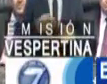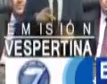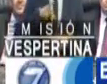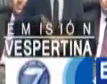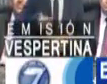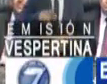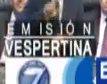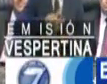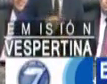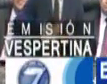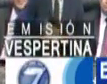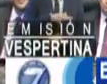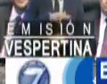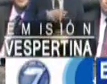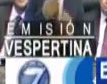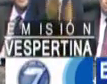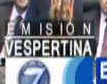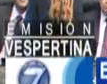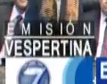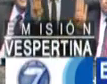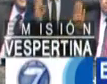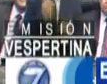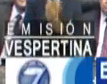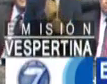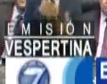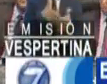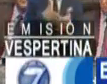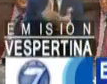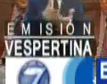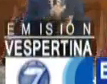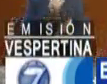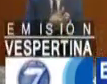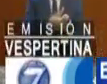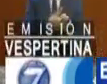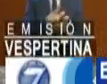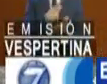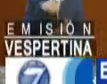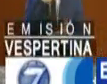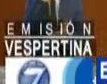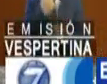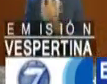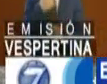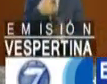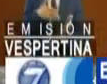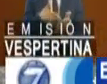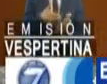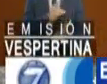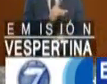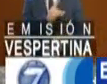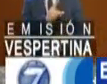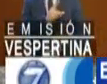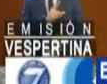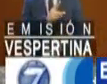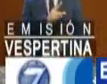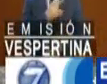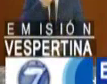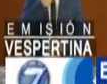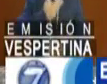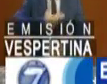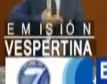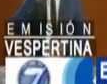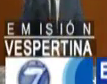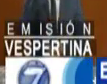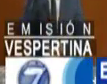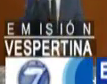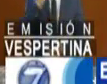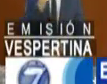frenan las leyes, no los frena el miedo. Lo único que frena a nuestra gente son la razón para